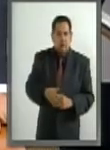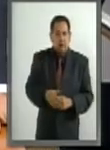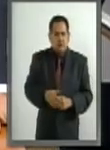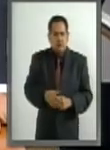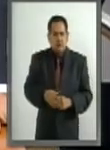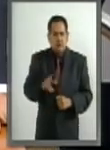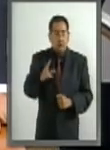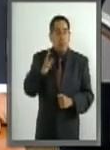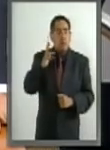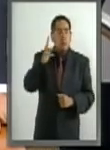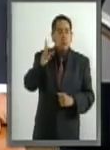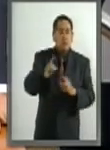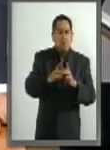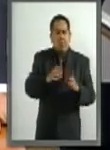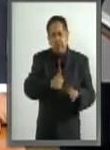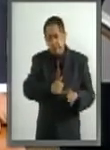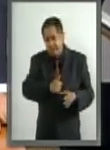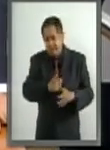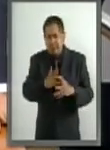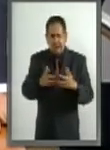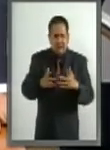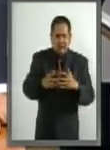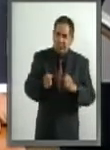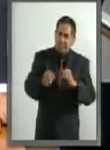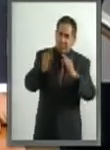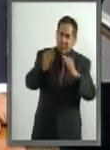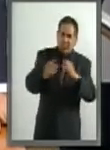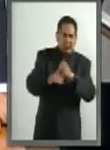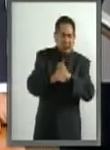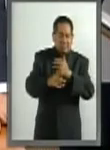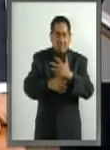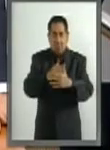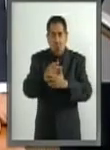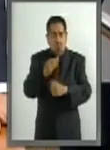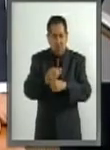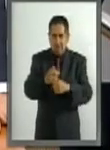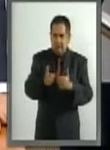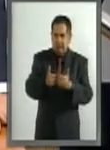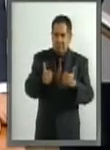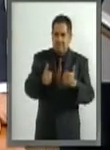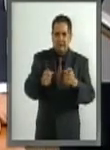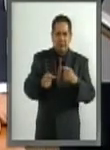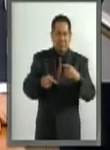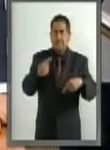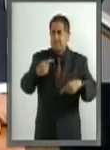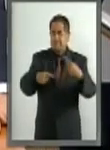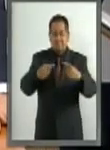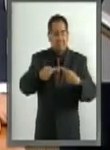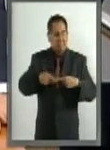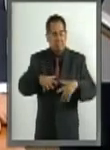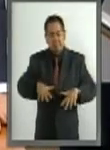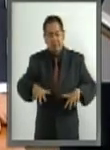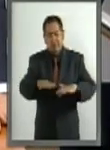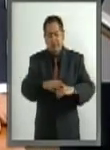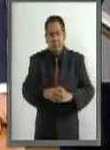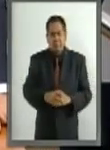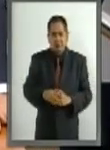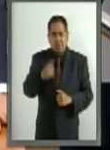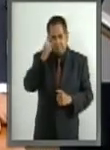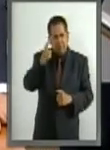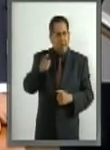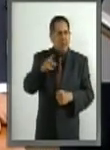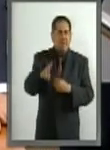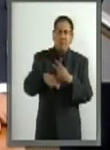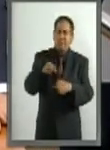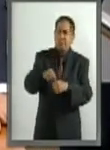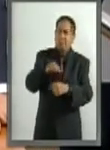que lamentar con la confrontación y la polarización que se está haciendo de nuestro pueblo. ¿Para qué votar?,